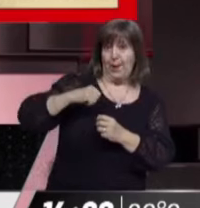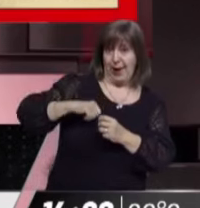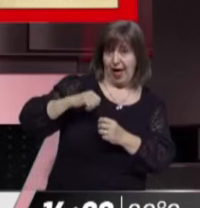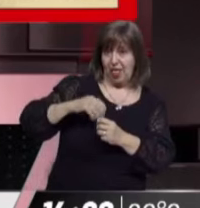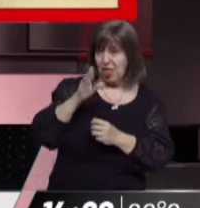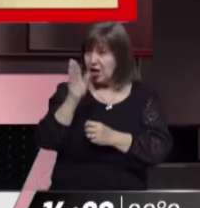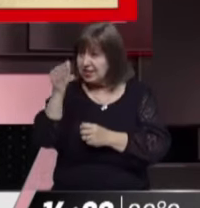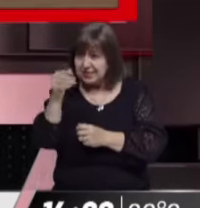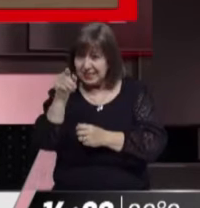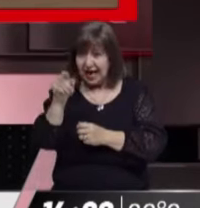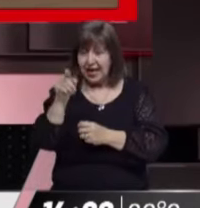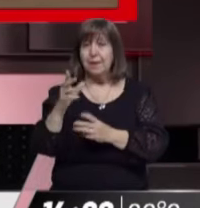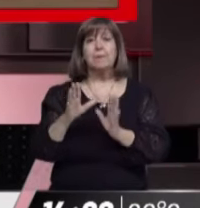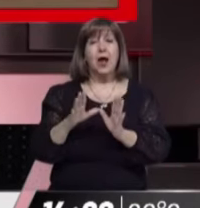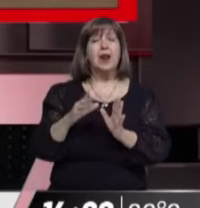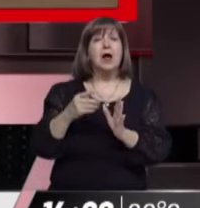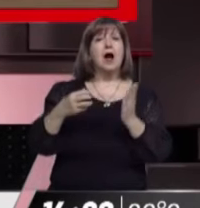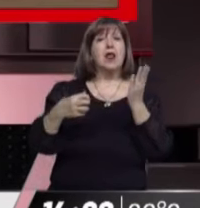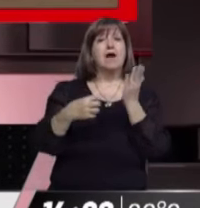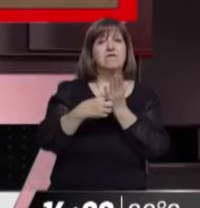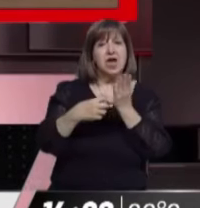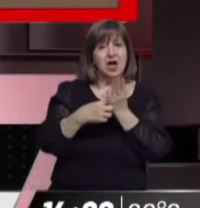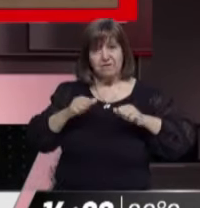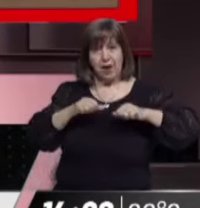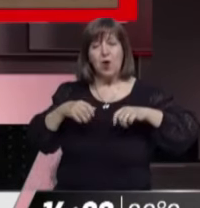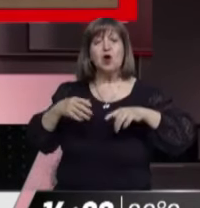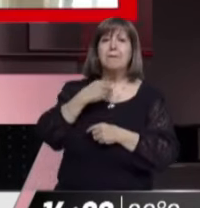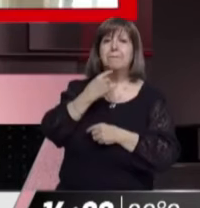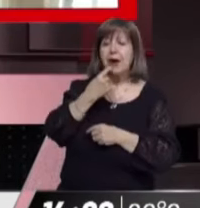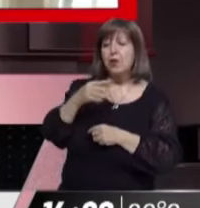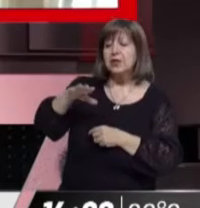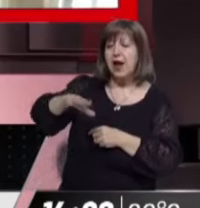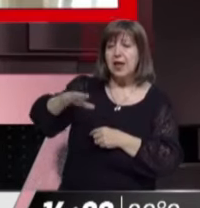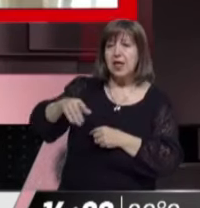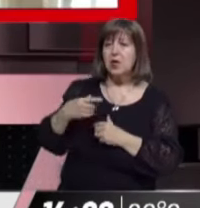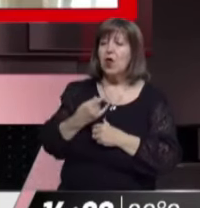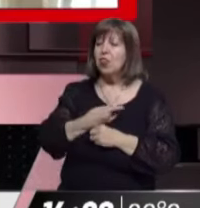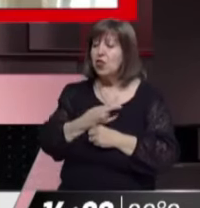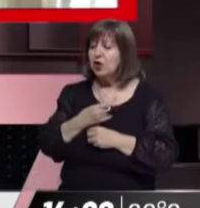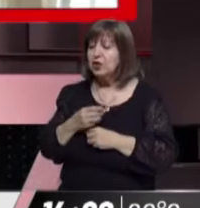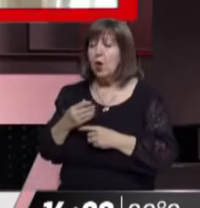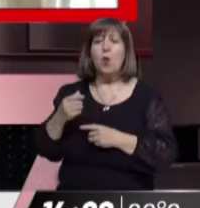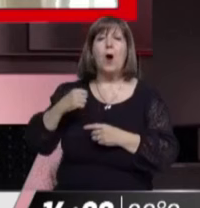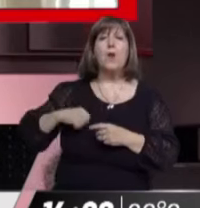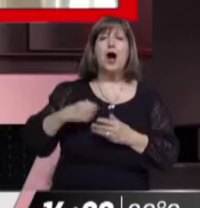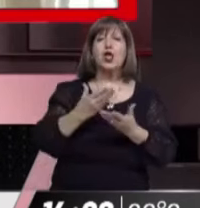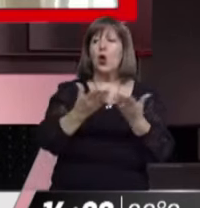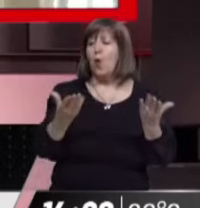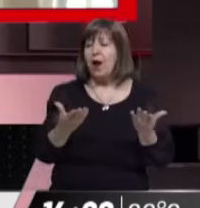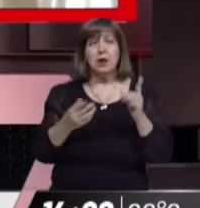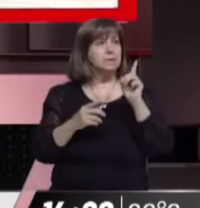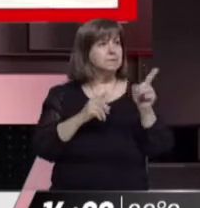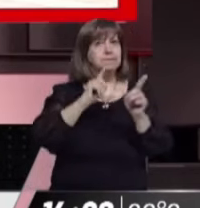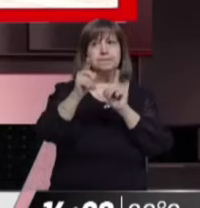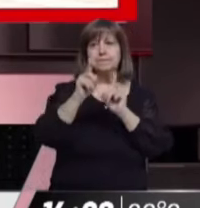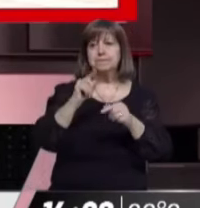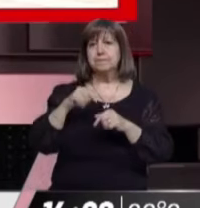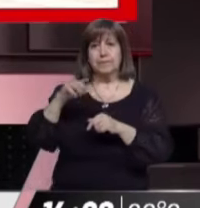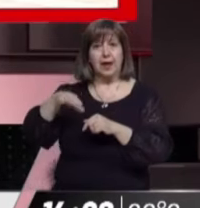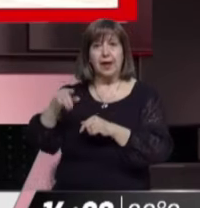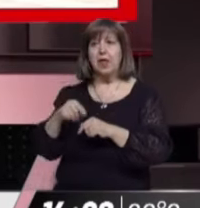es básicamente son pruebas que la fiscalía quiere incorporar, se llaman pruebas periféricas, a los fines